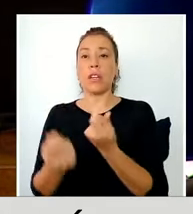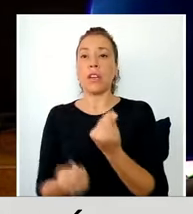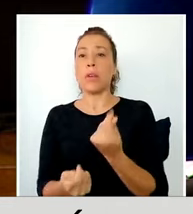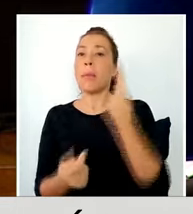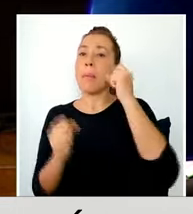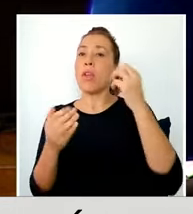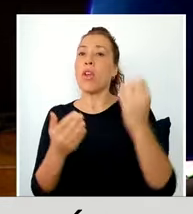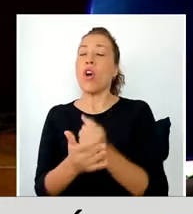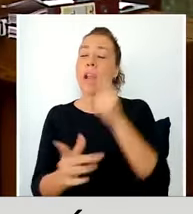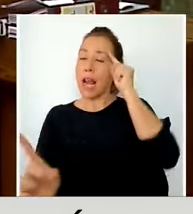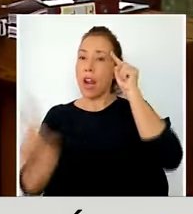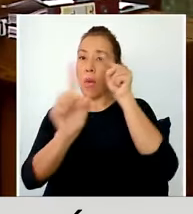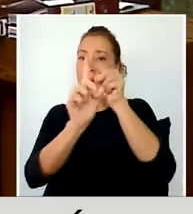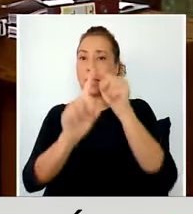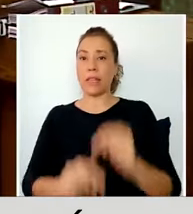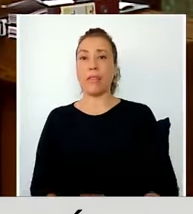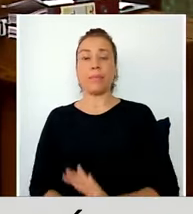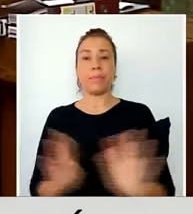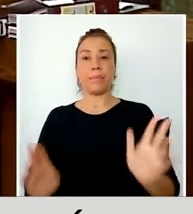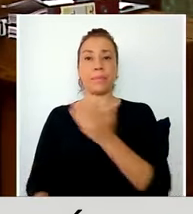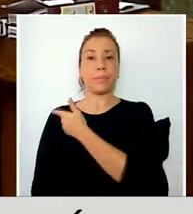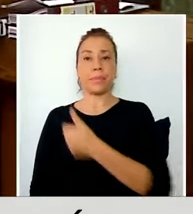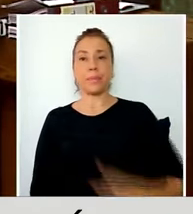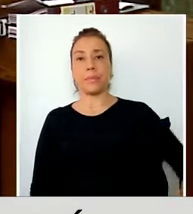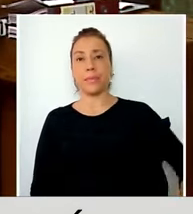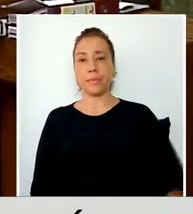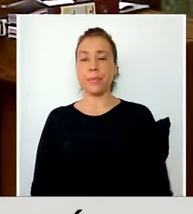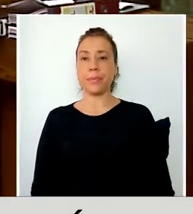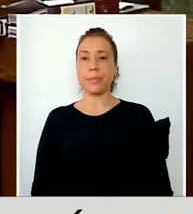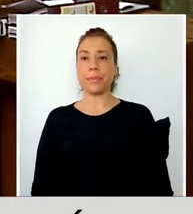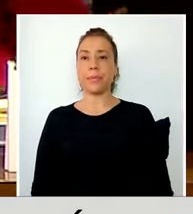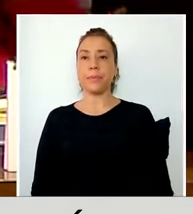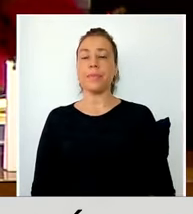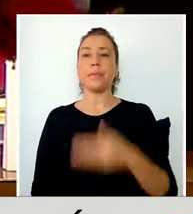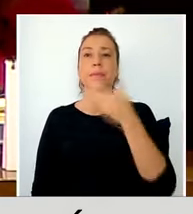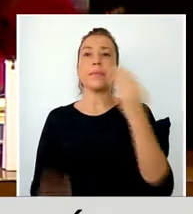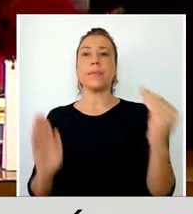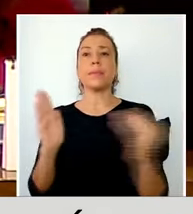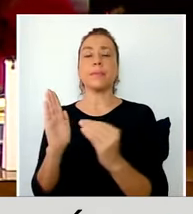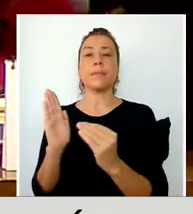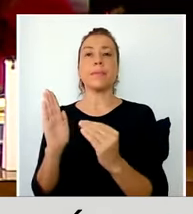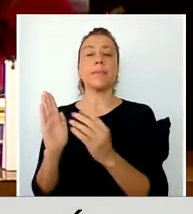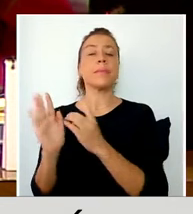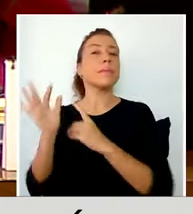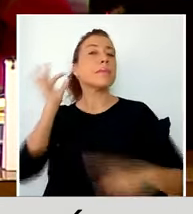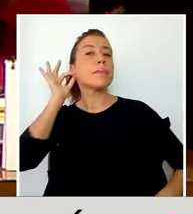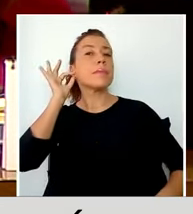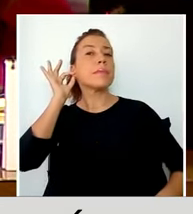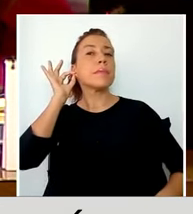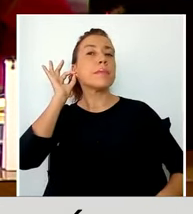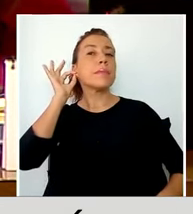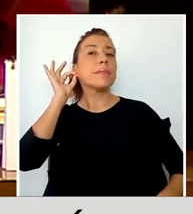Eso es todo presidente muy bien para hablar a favor soy inscrito la diputada Marta